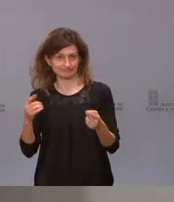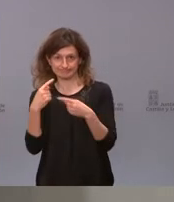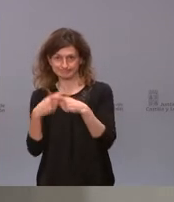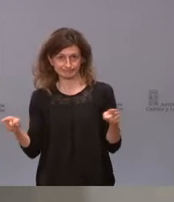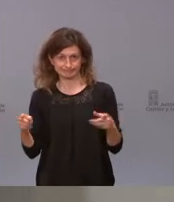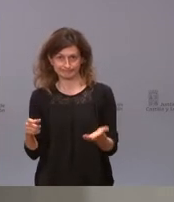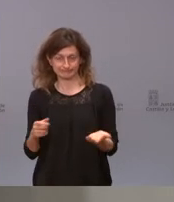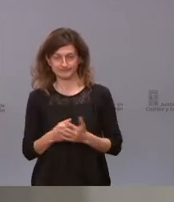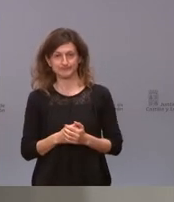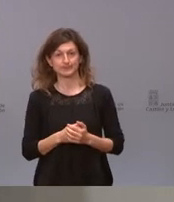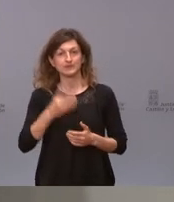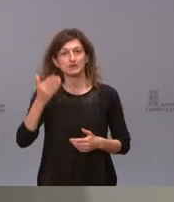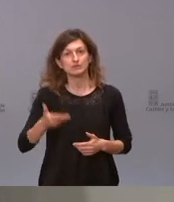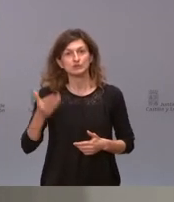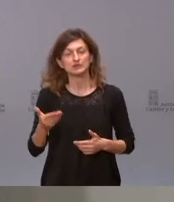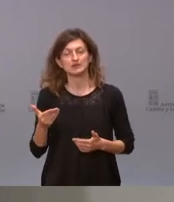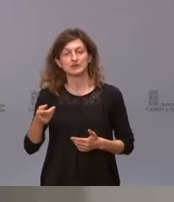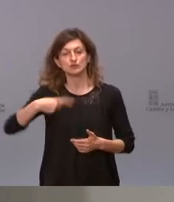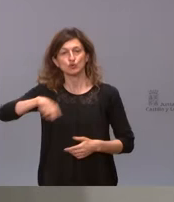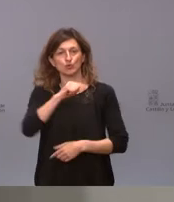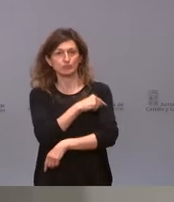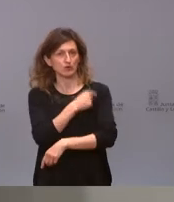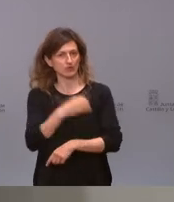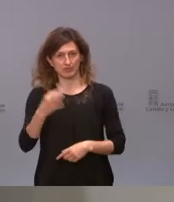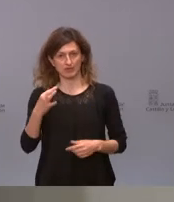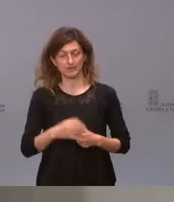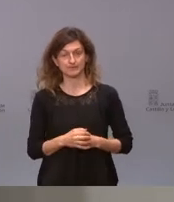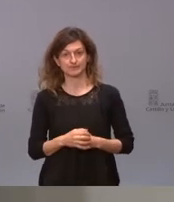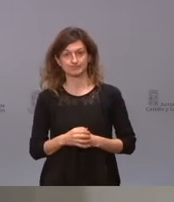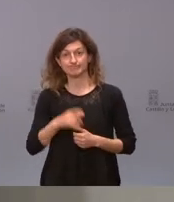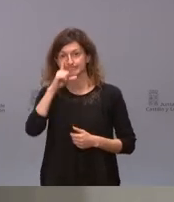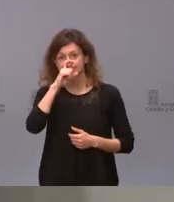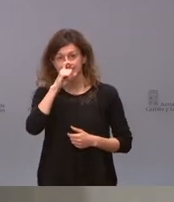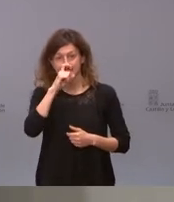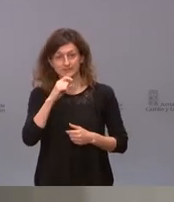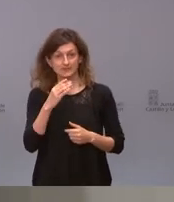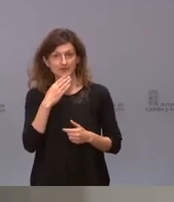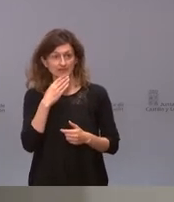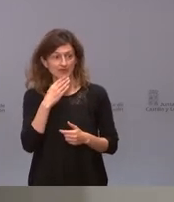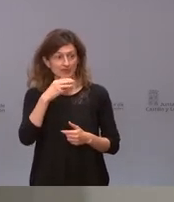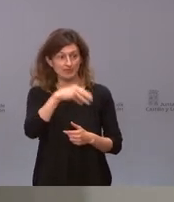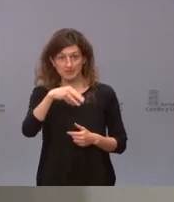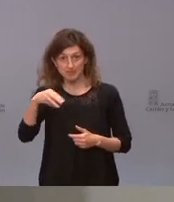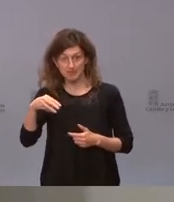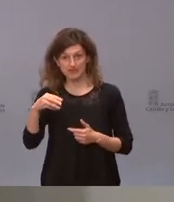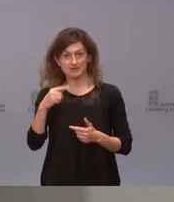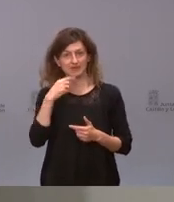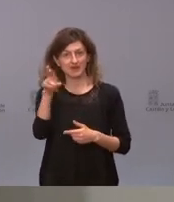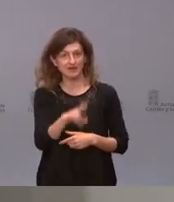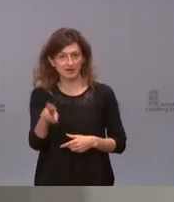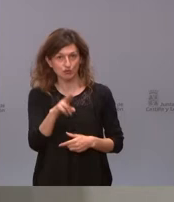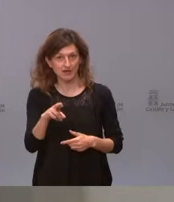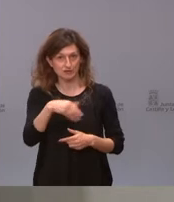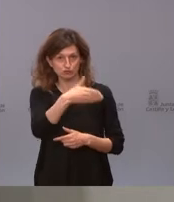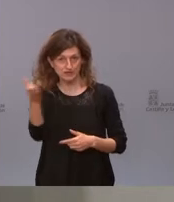tanto es muy importante que nos vacunemos recordar para acabar las 6 se me es que siempre intento recordar con